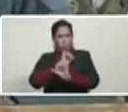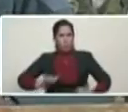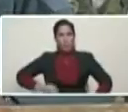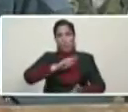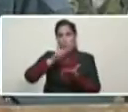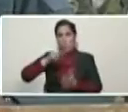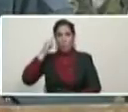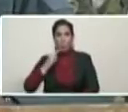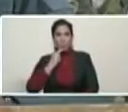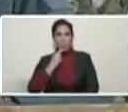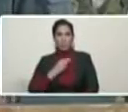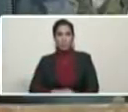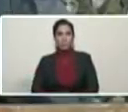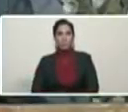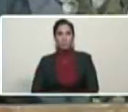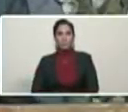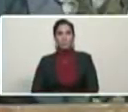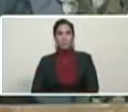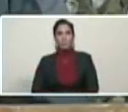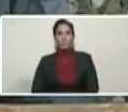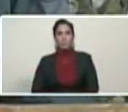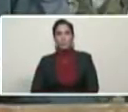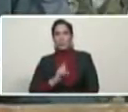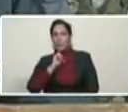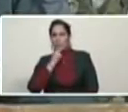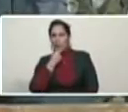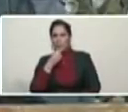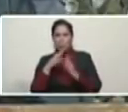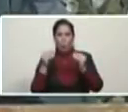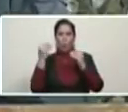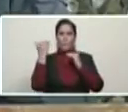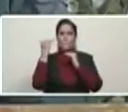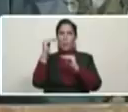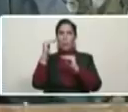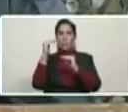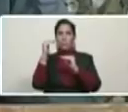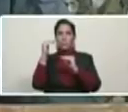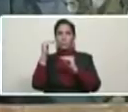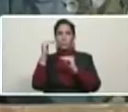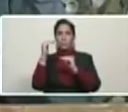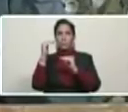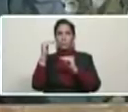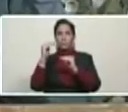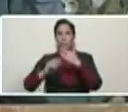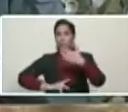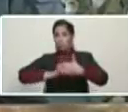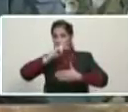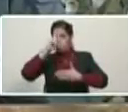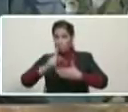Bolivariana, la clave de toda esta etapa es que el plan